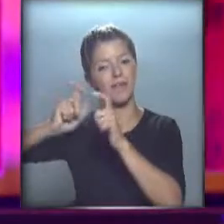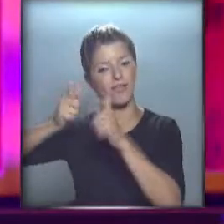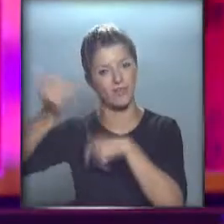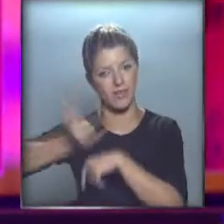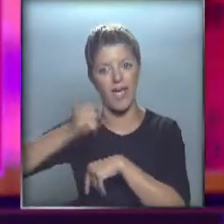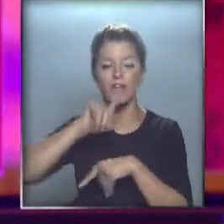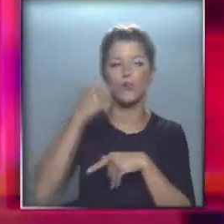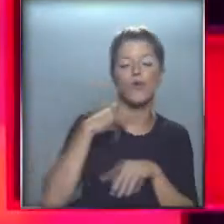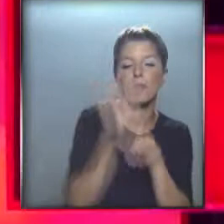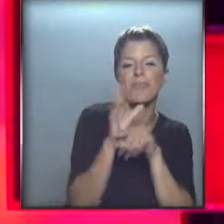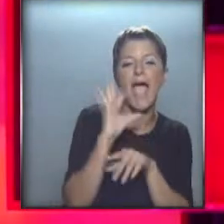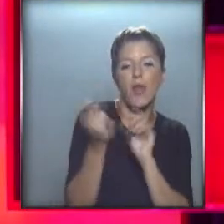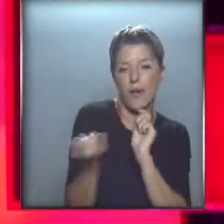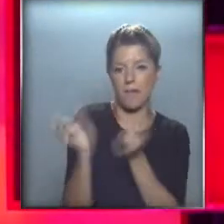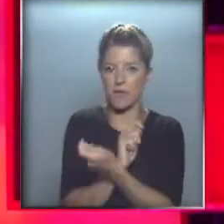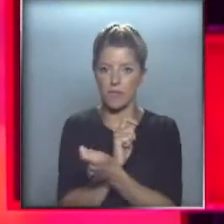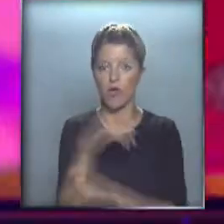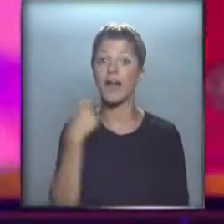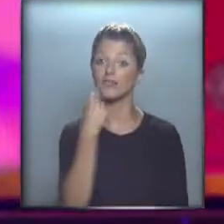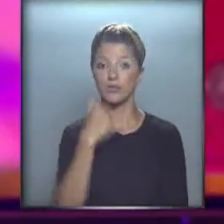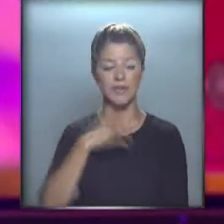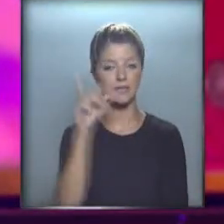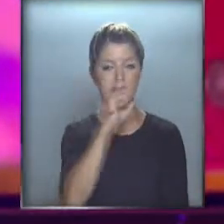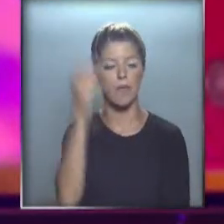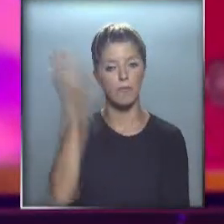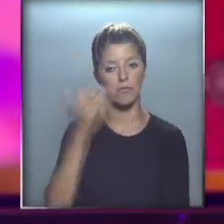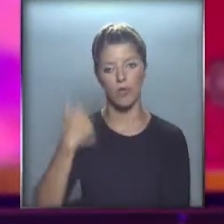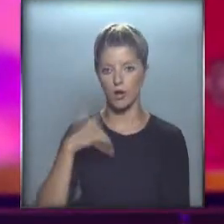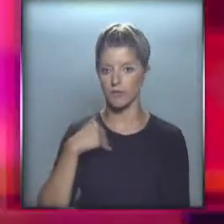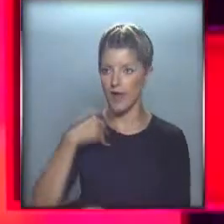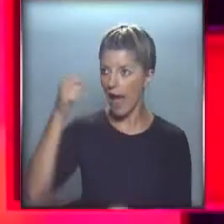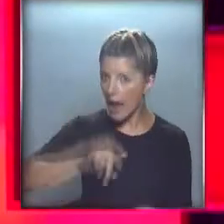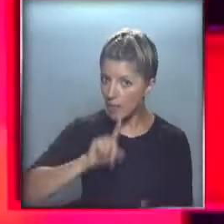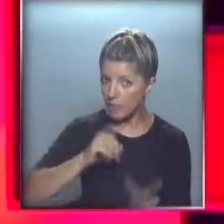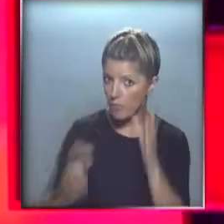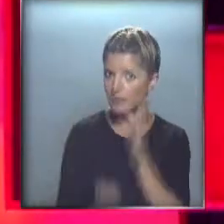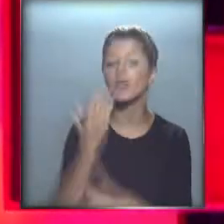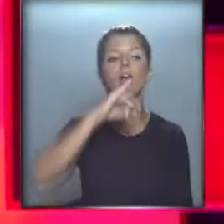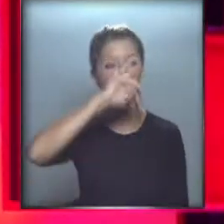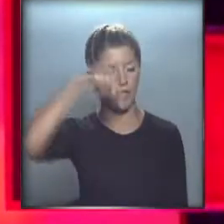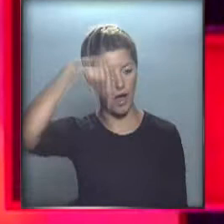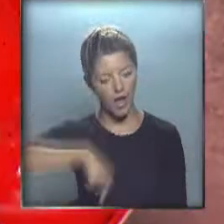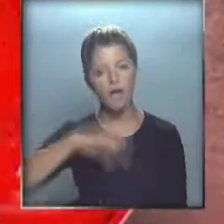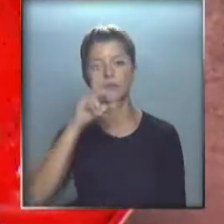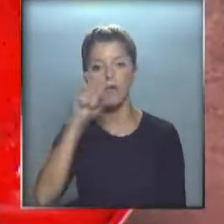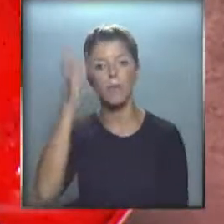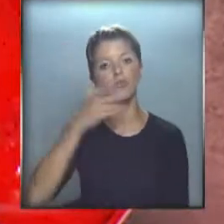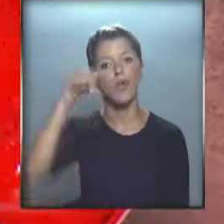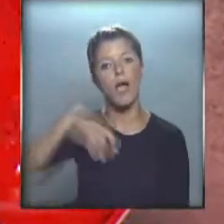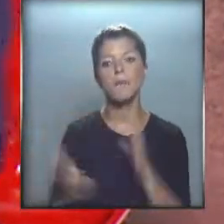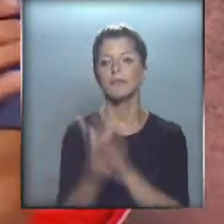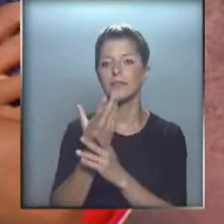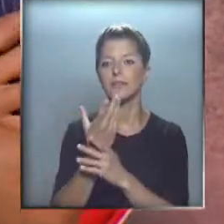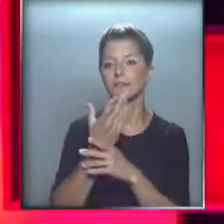nosotros hicimos una web? Las que hablé son 100% hechas por Mira, argentinos. Y inventadas acá. Inventadas acá. No en ninguna otra parte del mundo. En ninguna otra inventadas, parte del